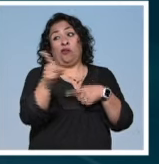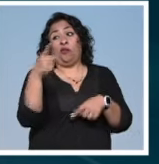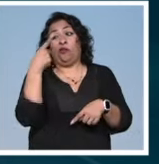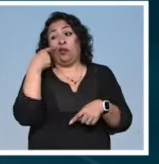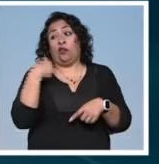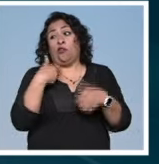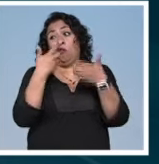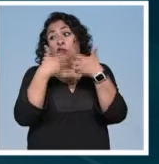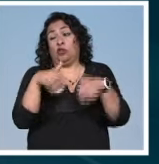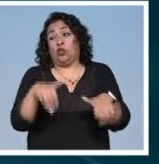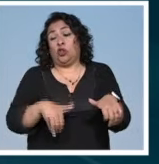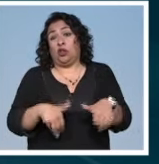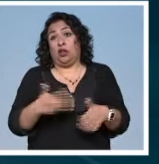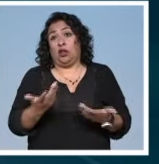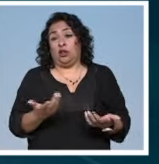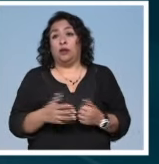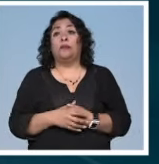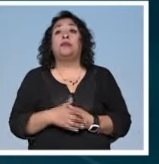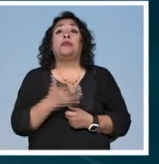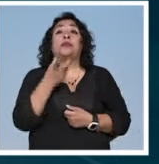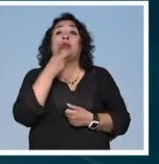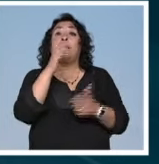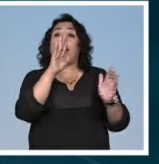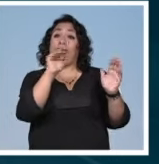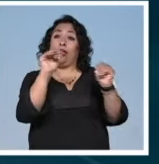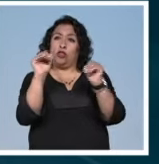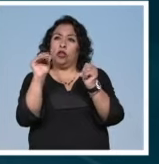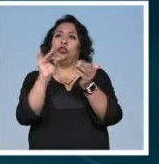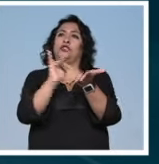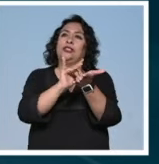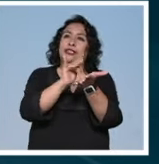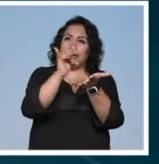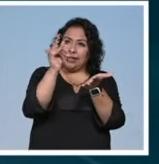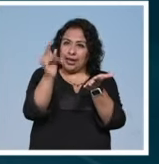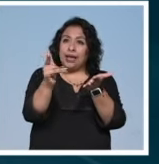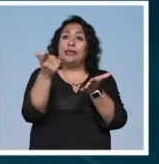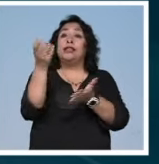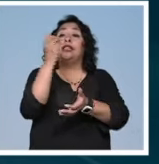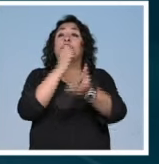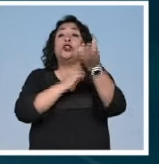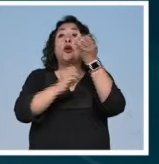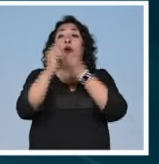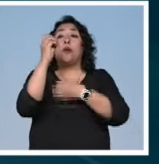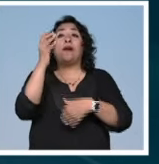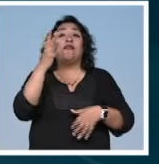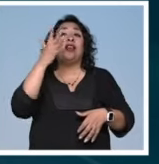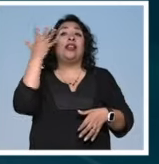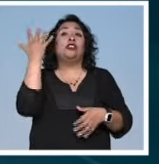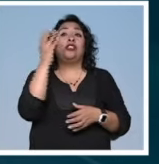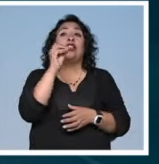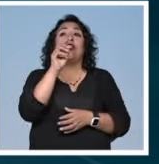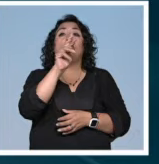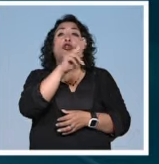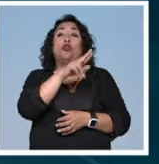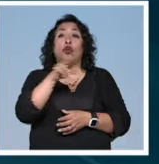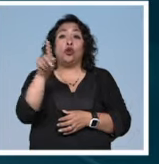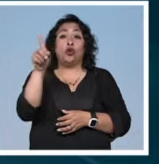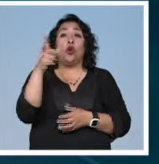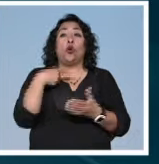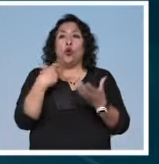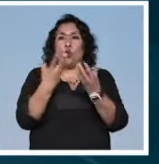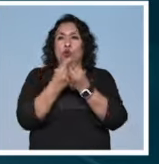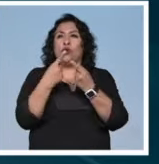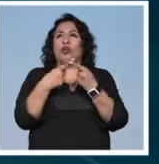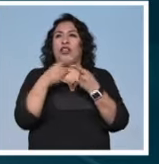tengo función de teatro. Dice adiós y gracias, con la puesta en escena La Velocidad del Otoño, donde la